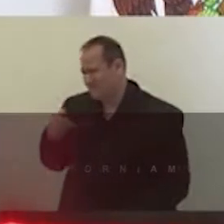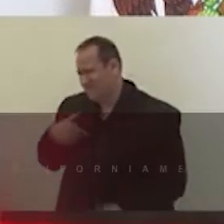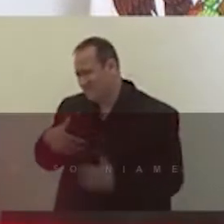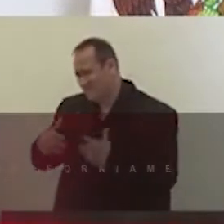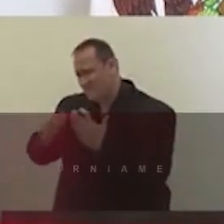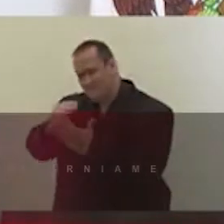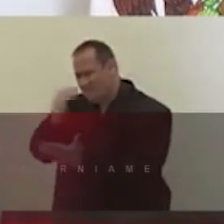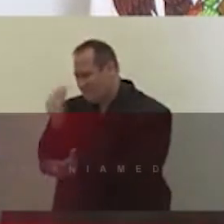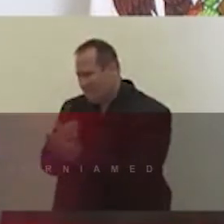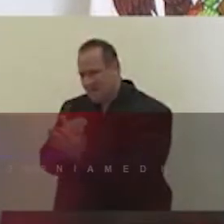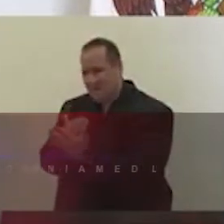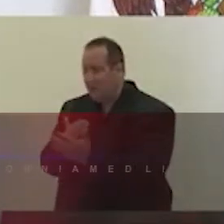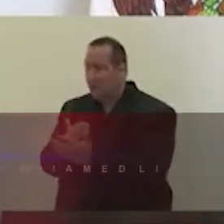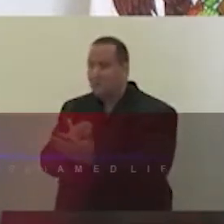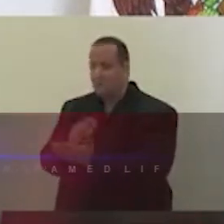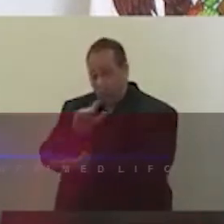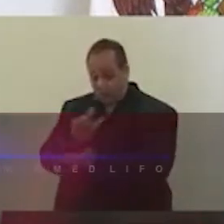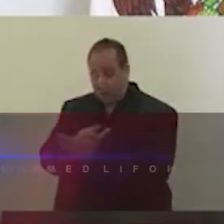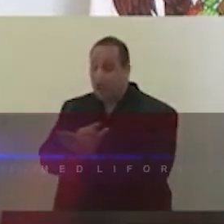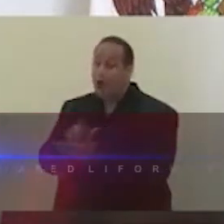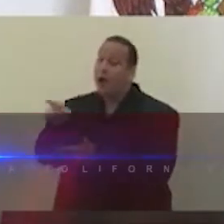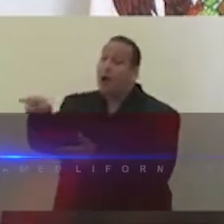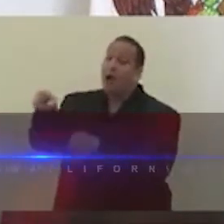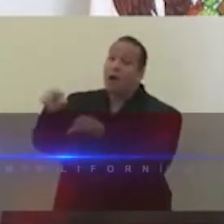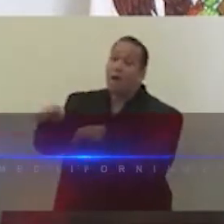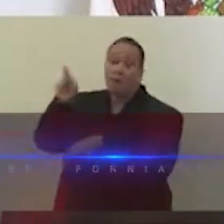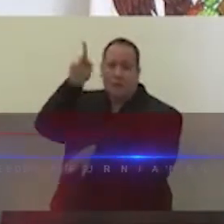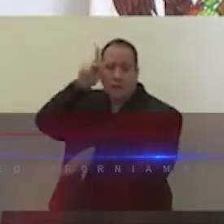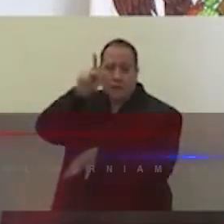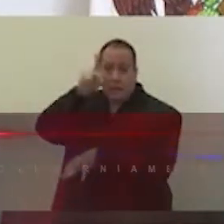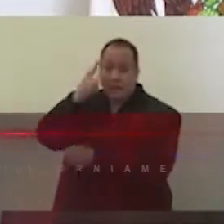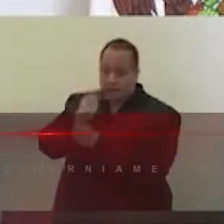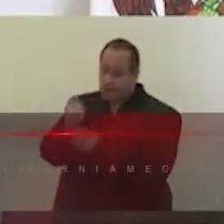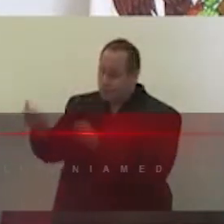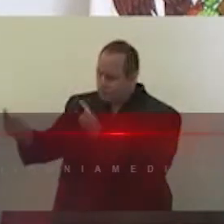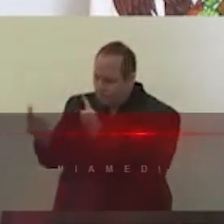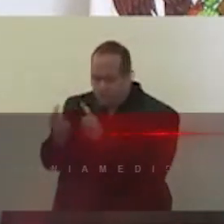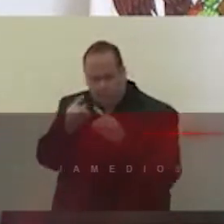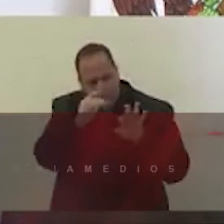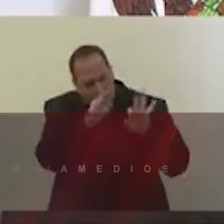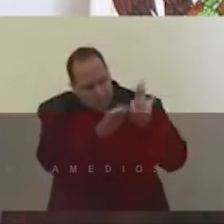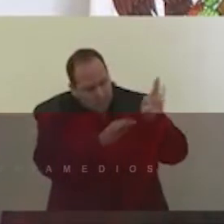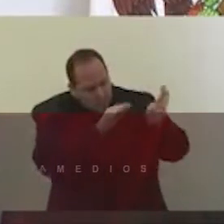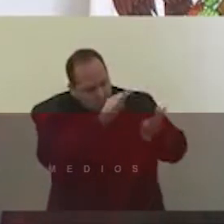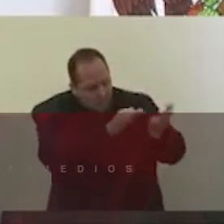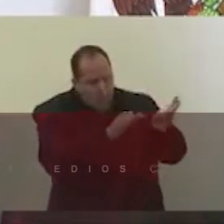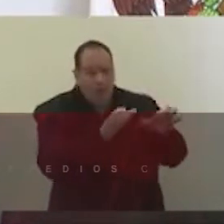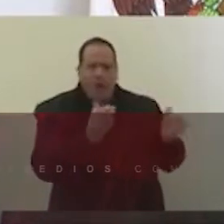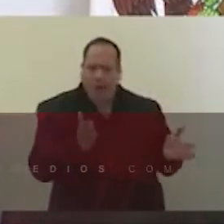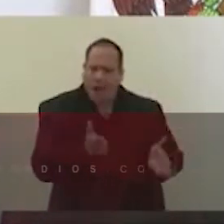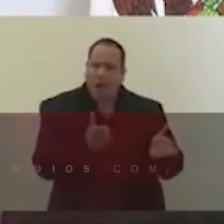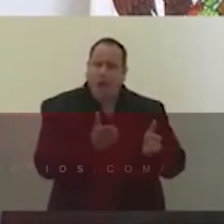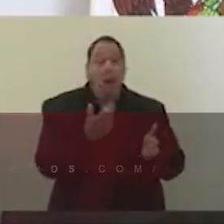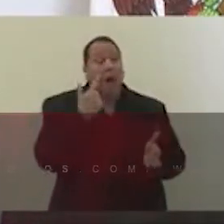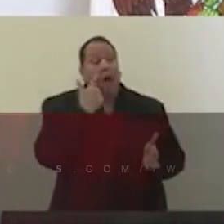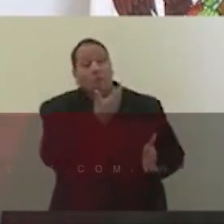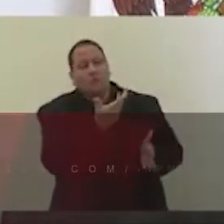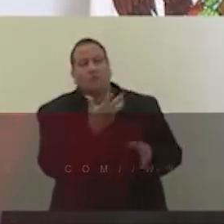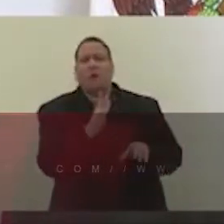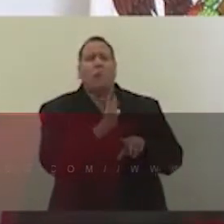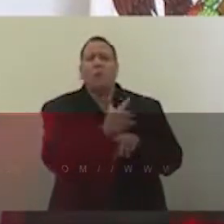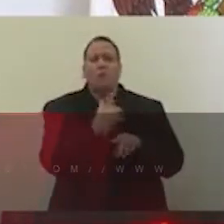interrupción legal del embarazo, hay un departamento de psicología que primero habla con ellas, o sea, para intentar ver